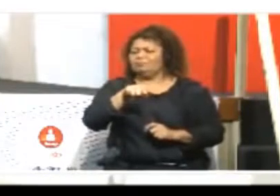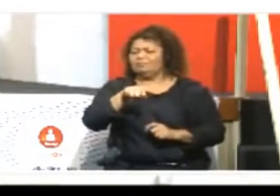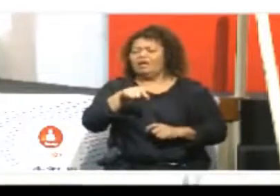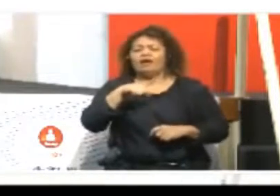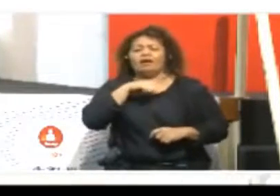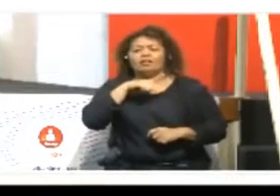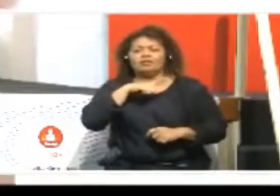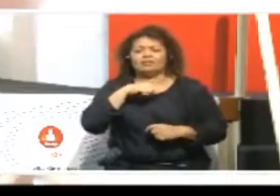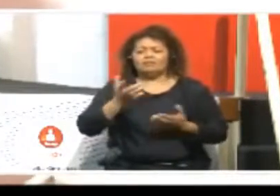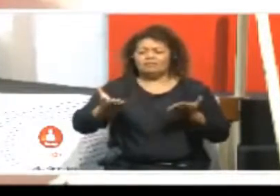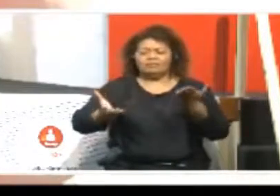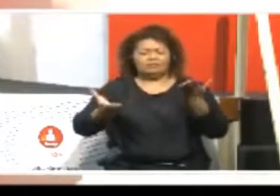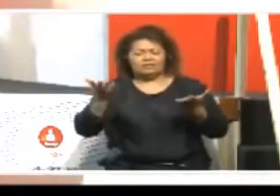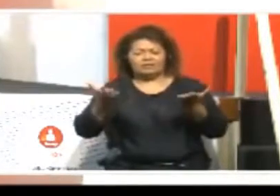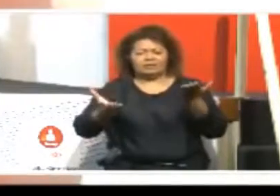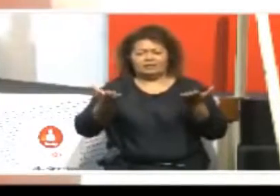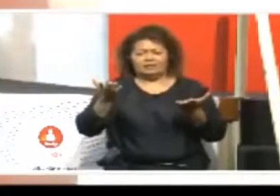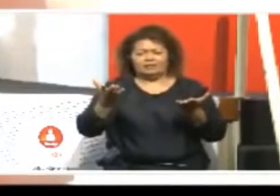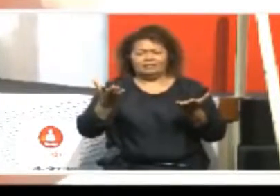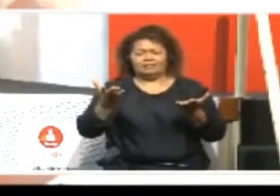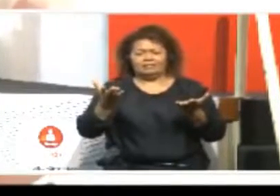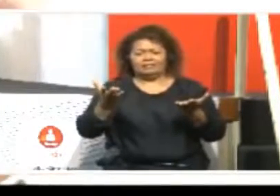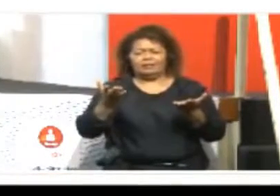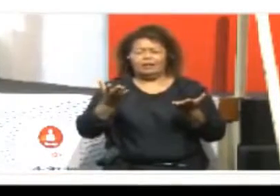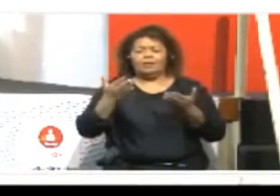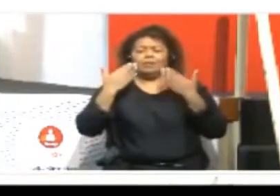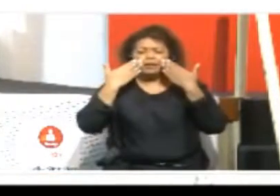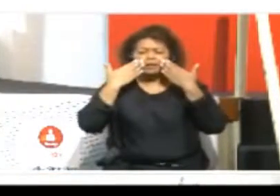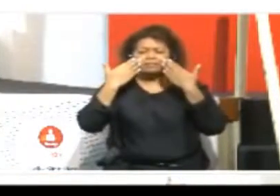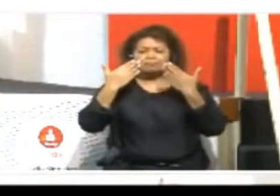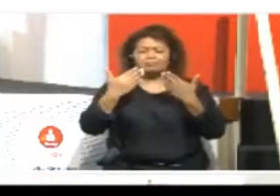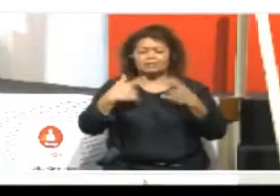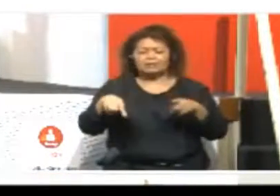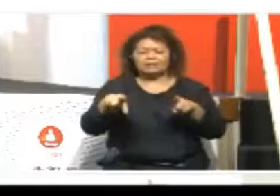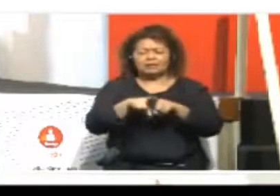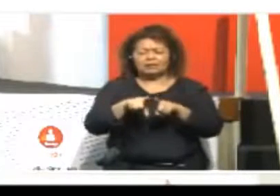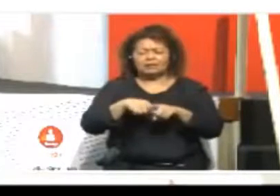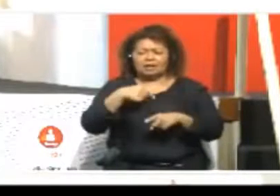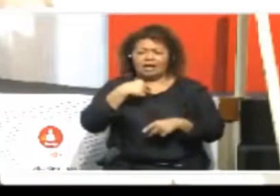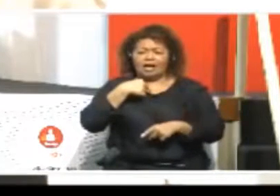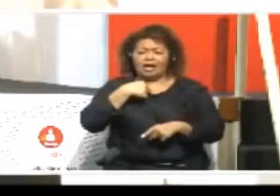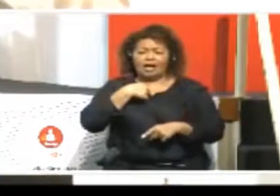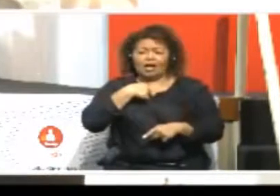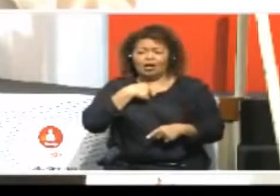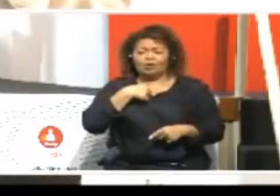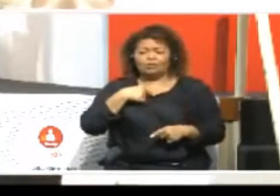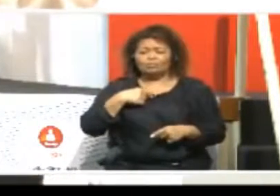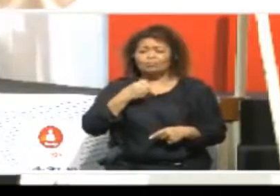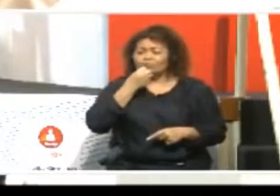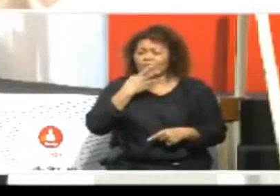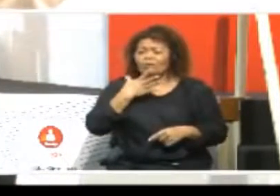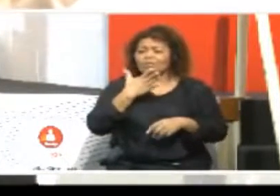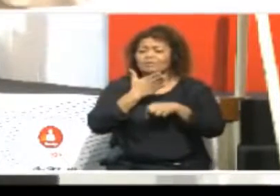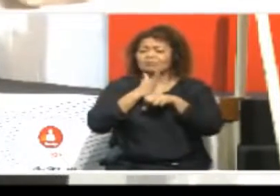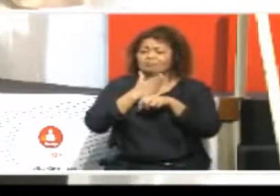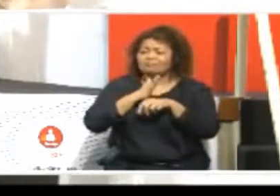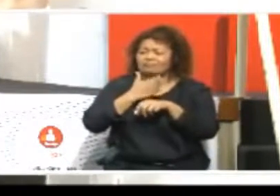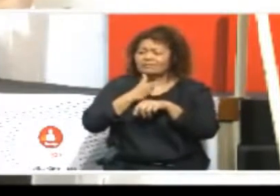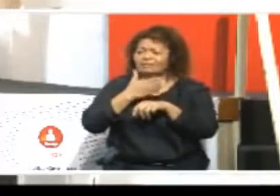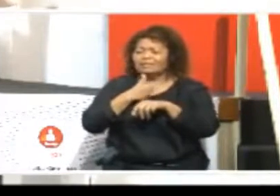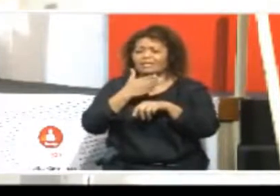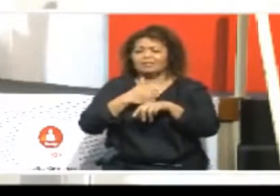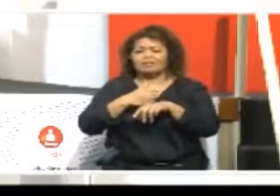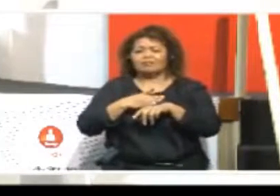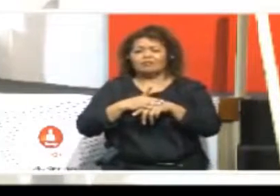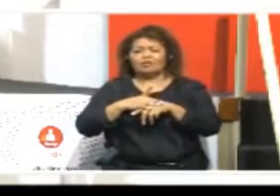para efectos de esta presentación, he tomado unas buenas prácticas que han sido sugeridas por varias entidades y